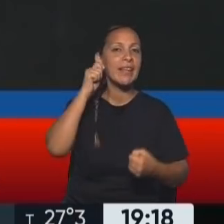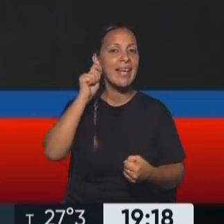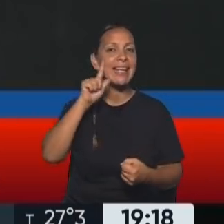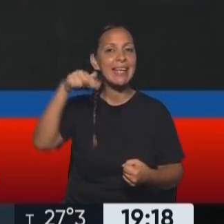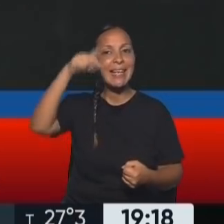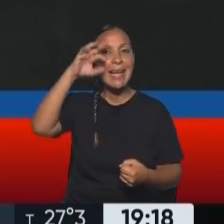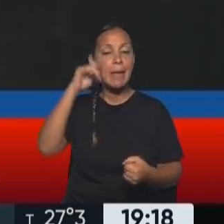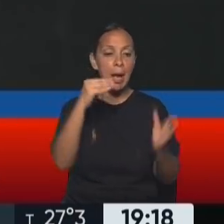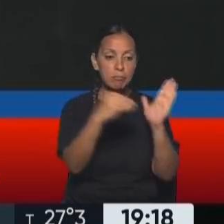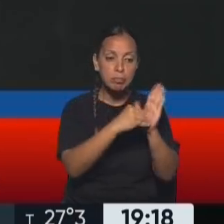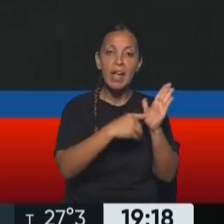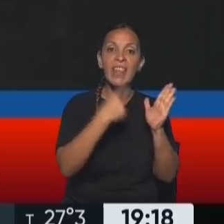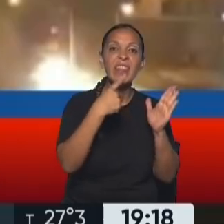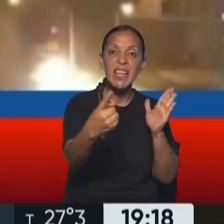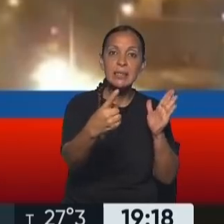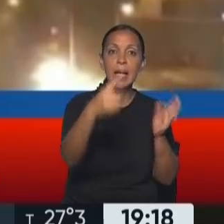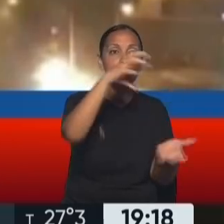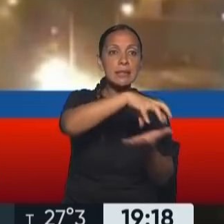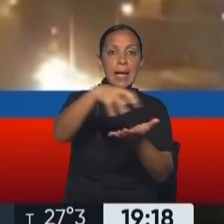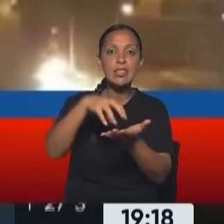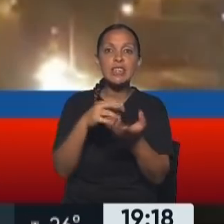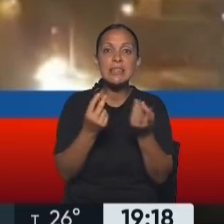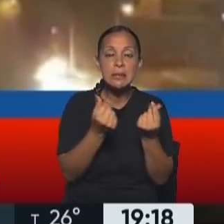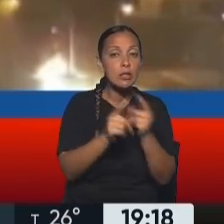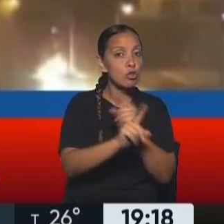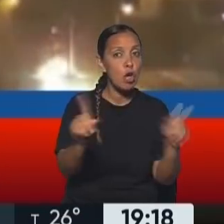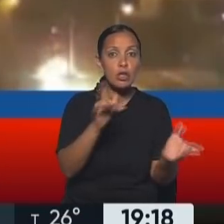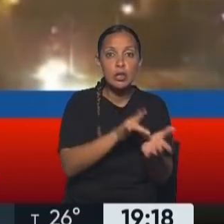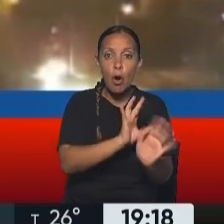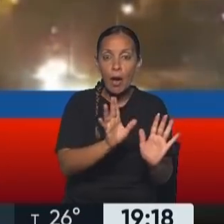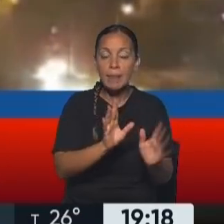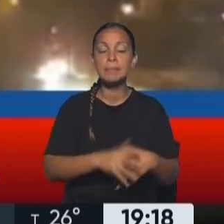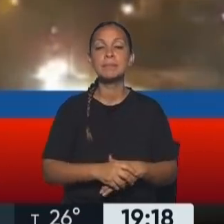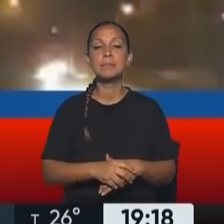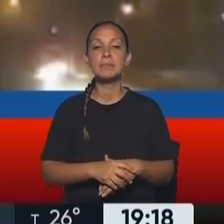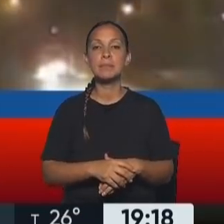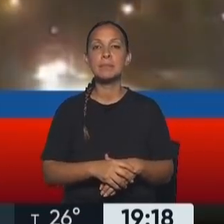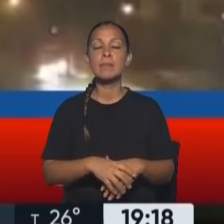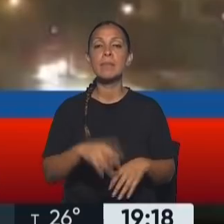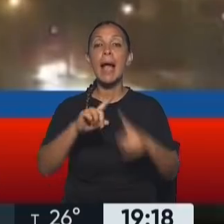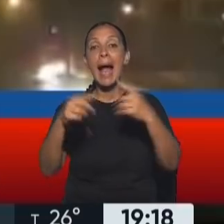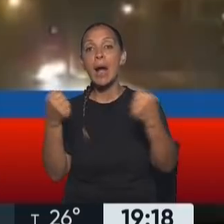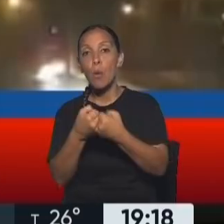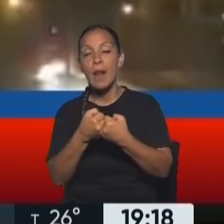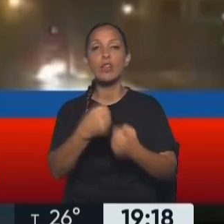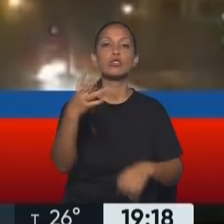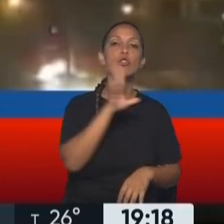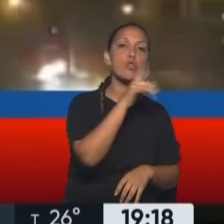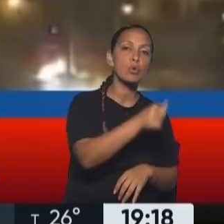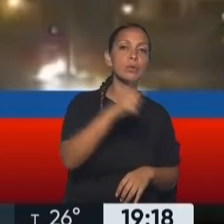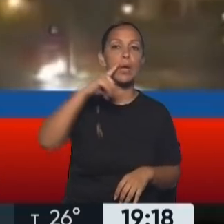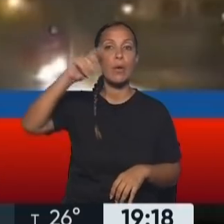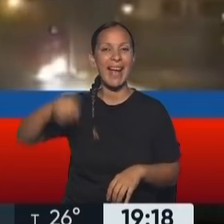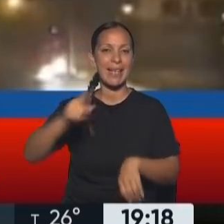dice no se atacan instalaciones sensitivas, la Convención de Seguridad Nuclear, los acuerdos entre Rusia y Ucrania cuando se separó la